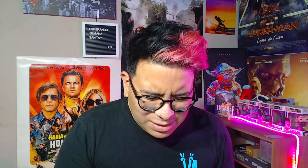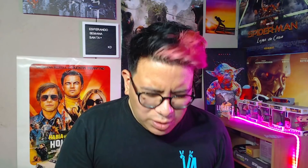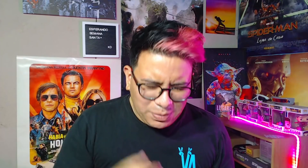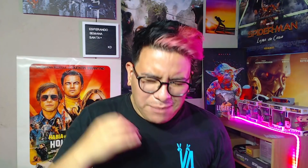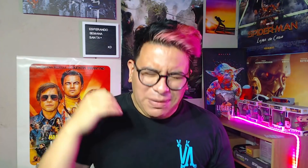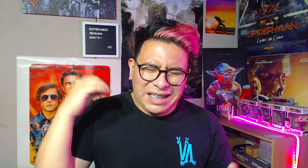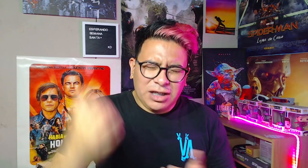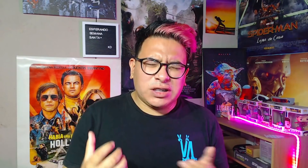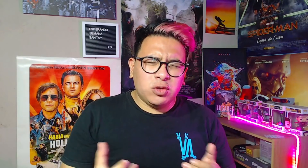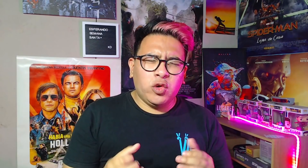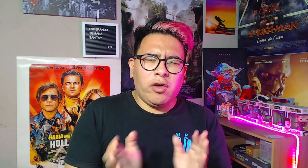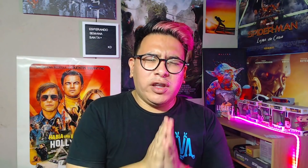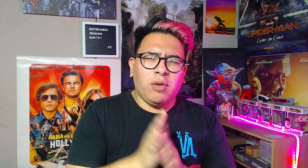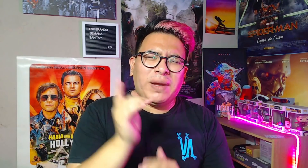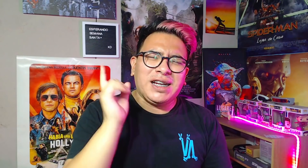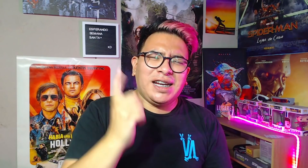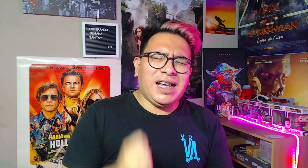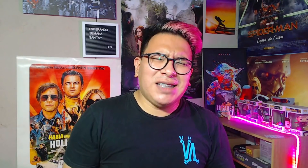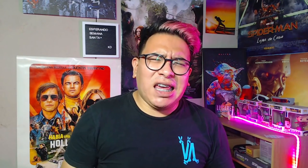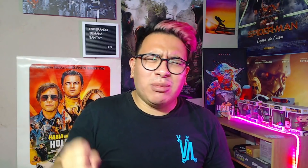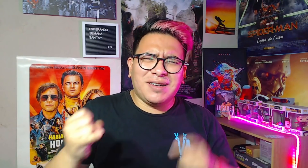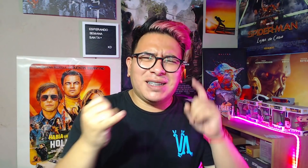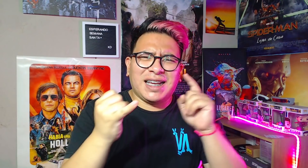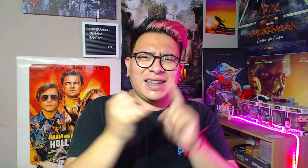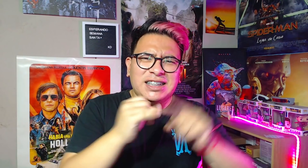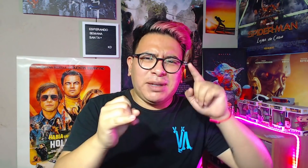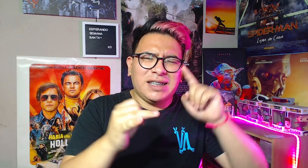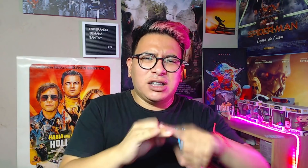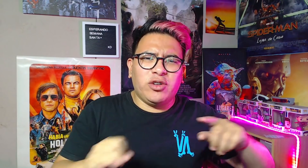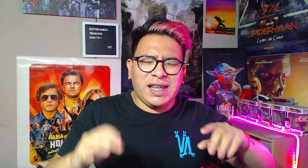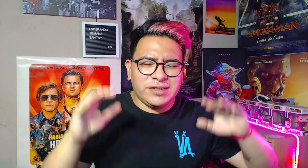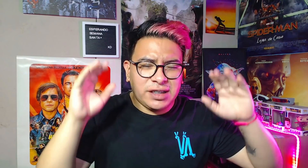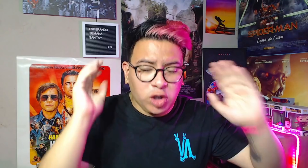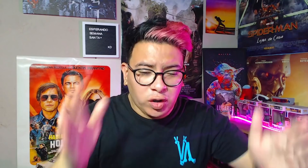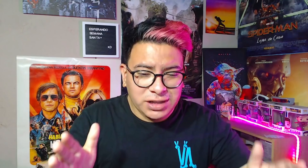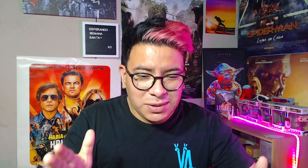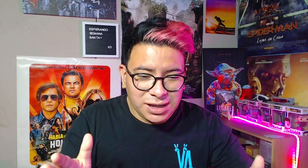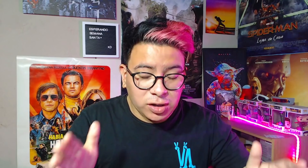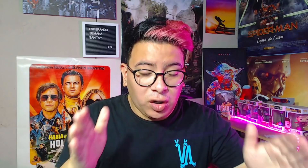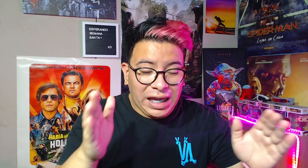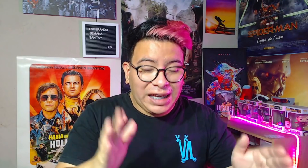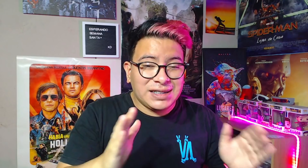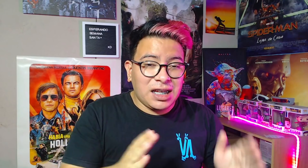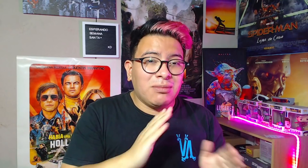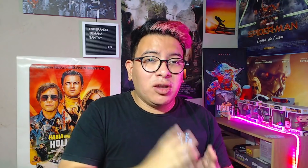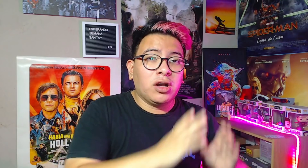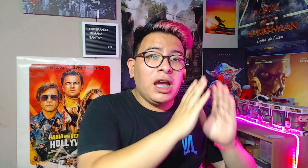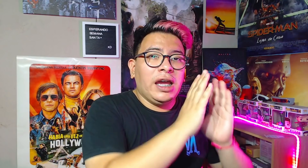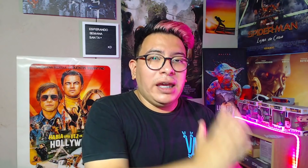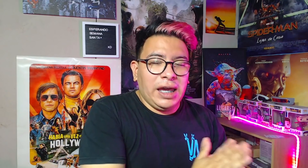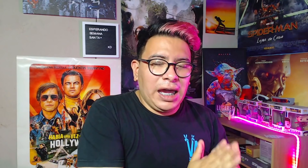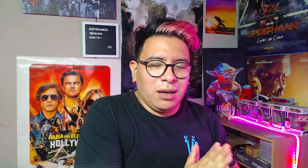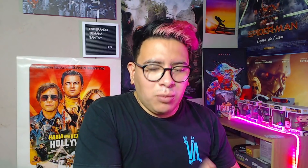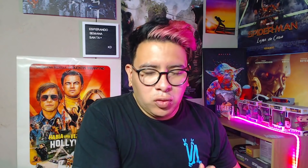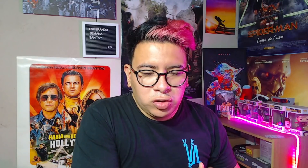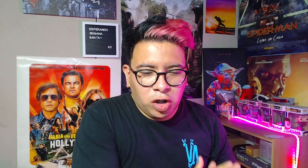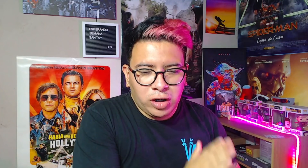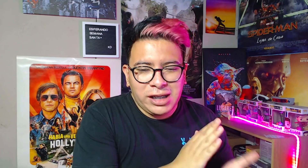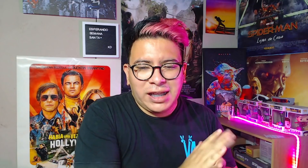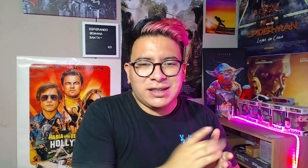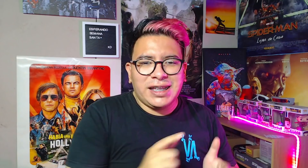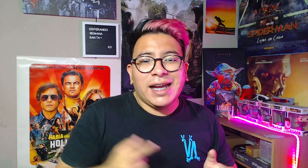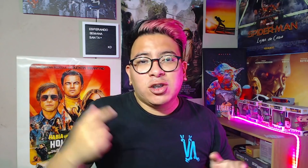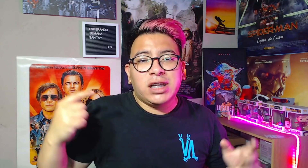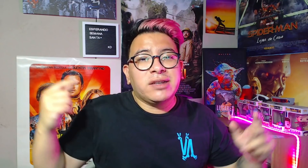¡Hey! ¿Qué pasa, cipote? Bienvenidos a un nuevo video para el canal. Este día vamos a hablar acerca de las temáticas y novedades de todo lo que está pasando en El Salvador y el mundo.